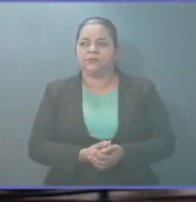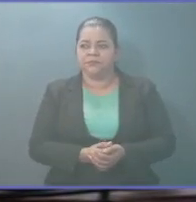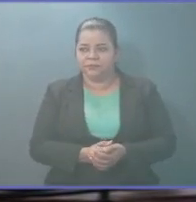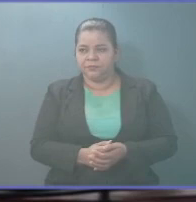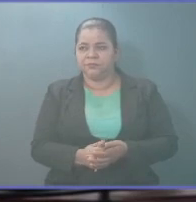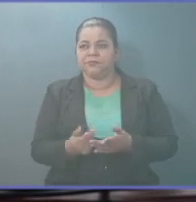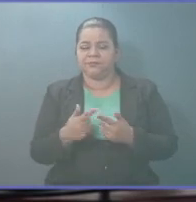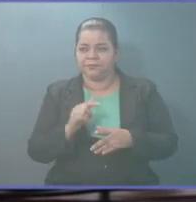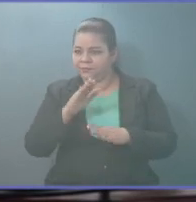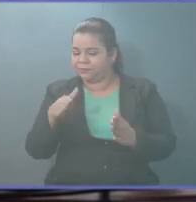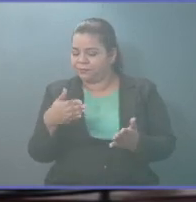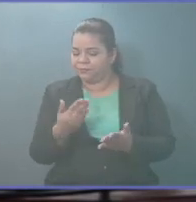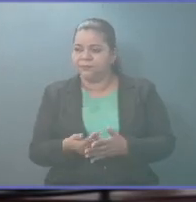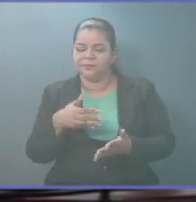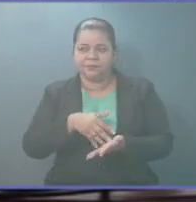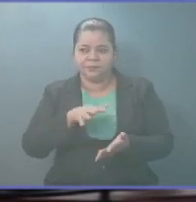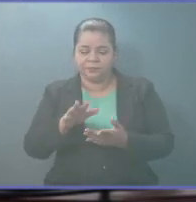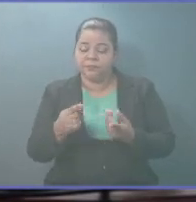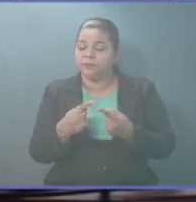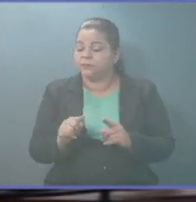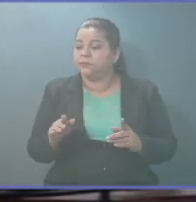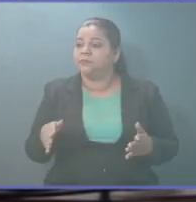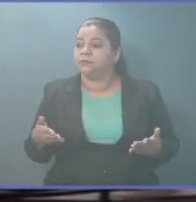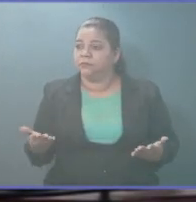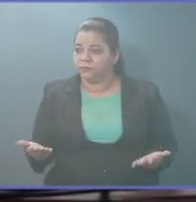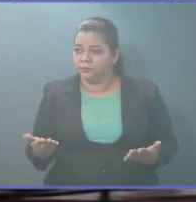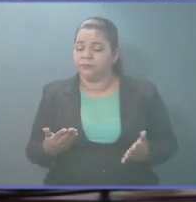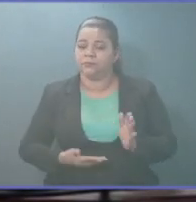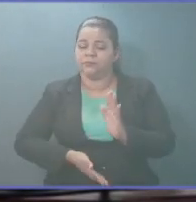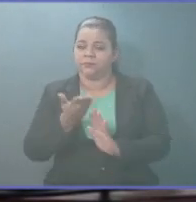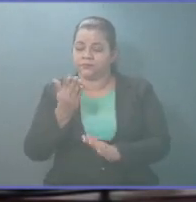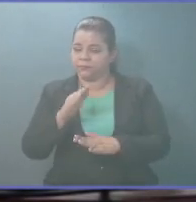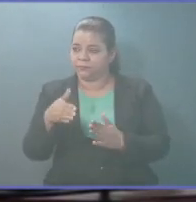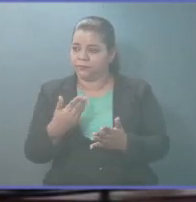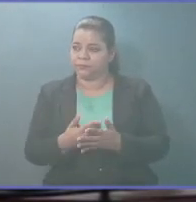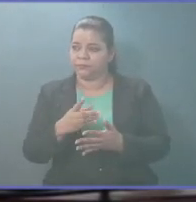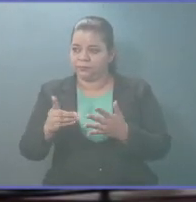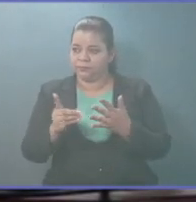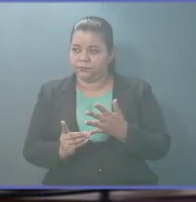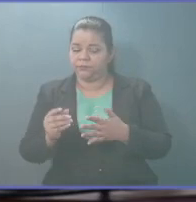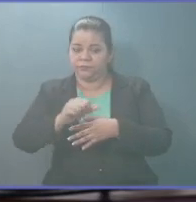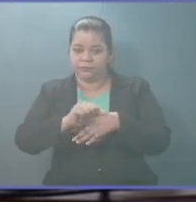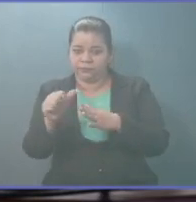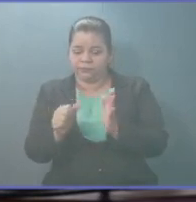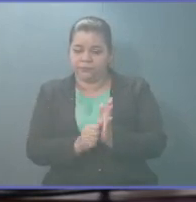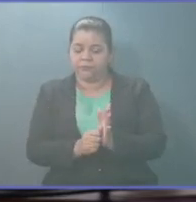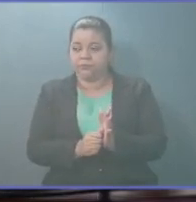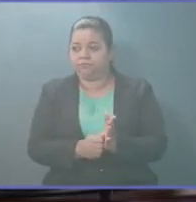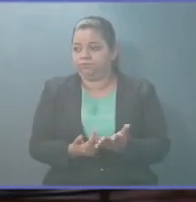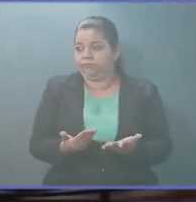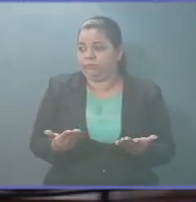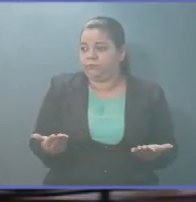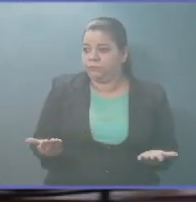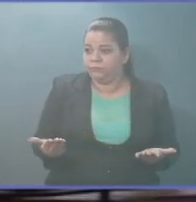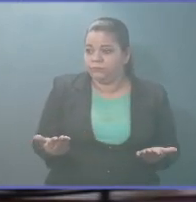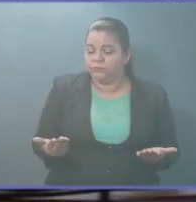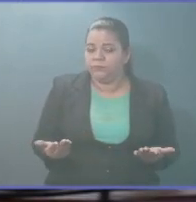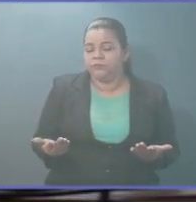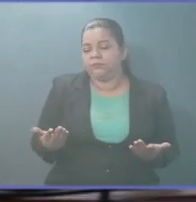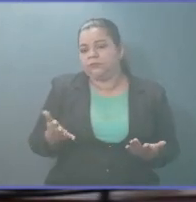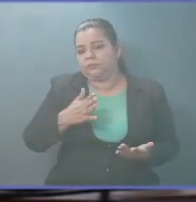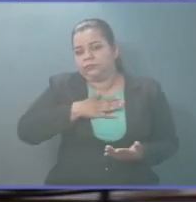Entonces sí es algo positivo jurídicamente. Por eso es que yo manifestaba que estaba de acuerdo con